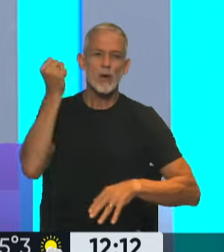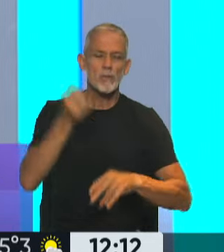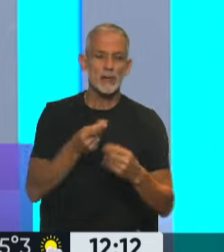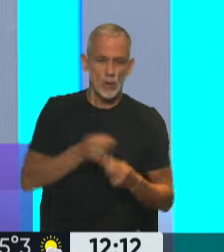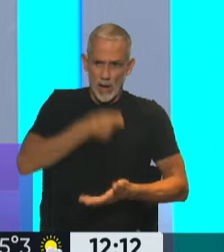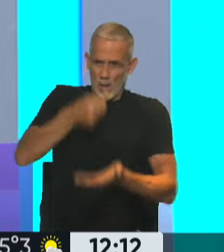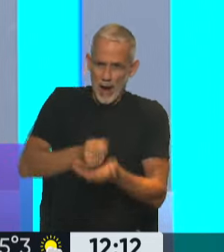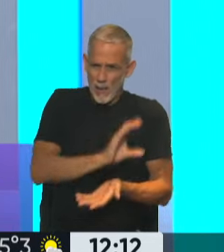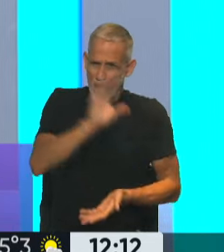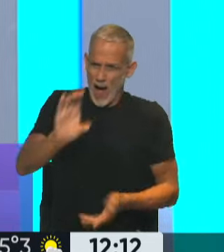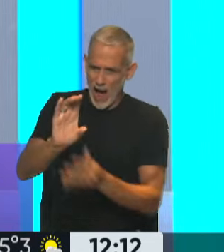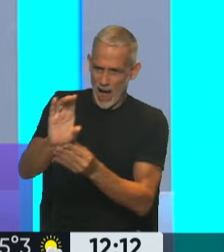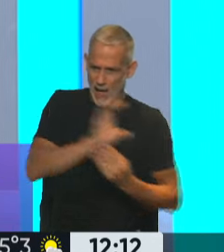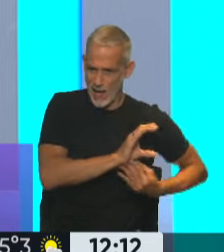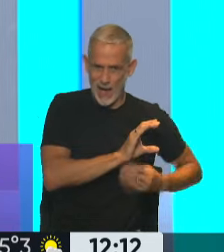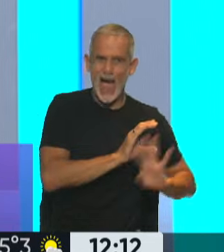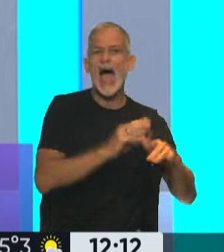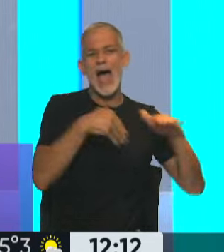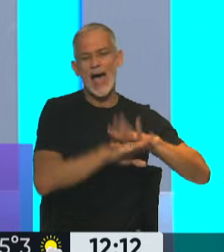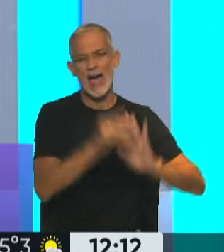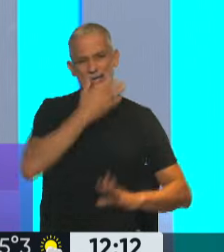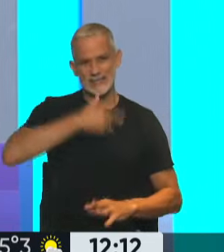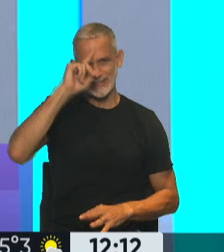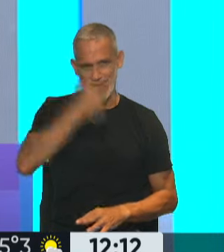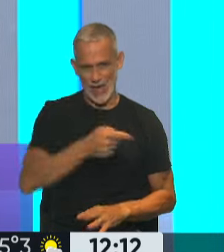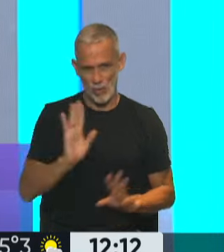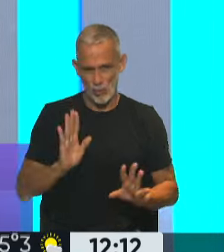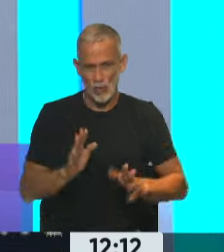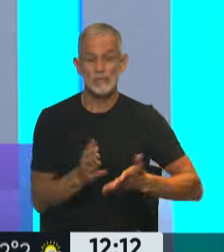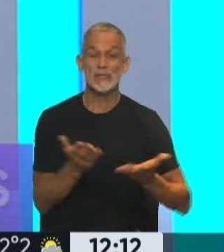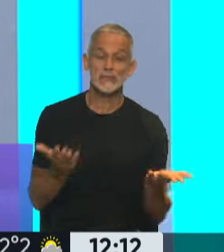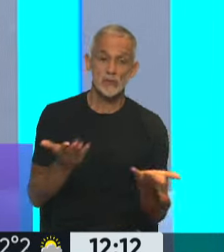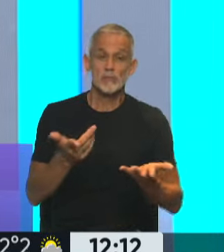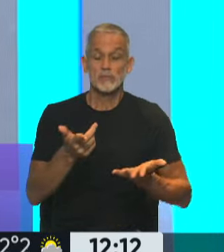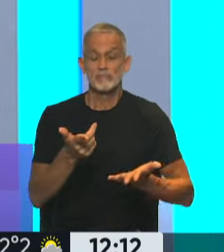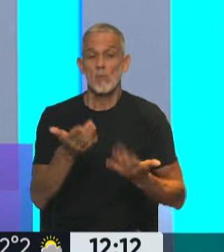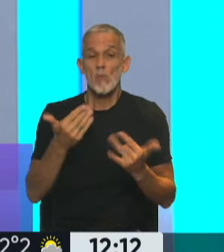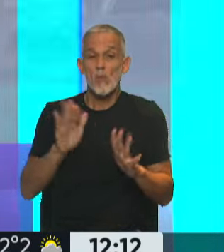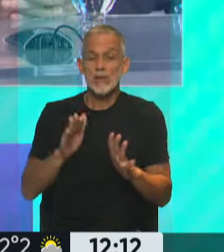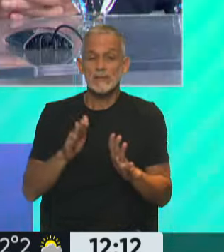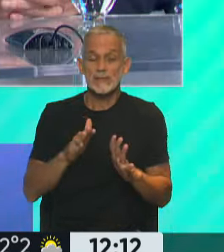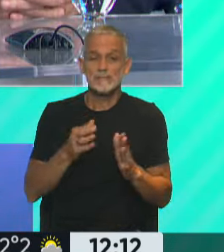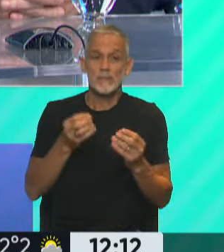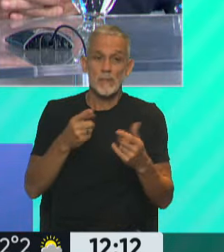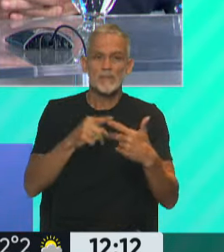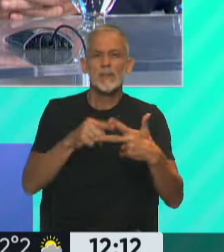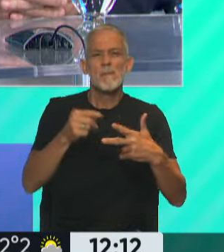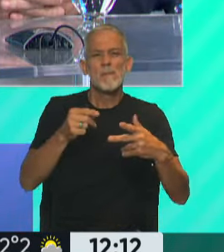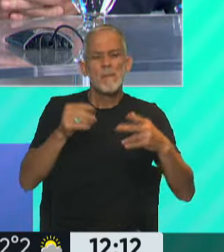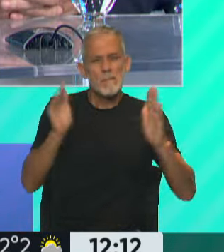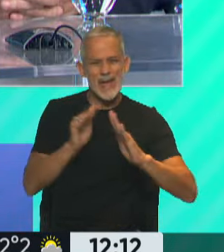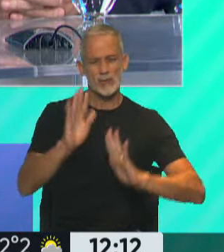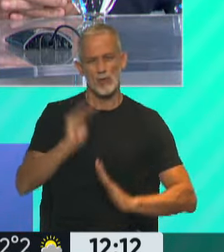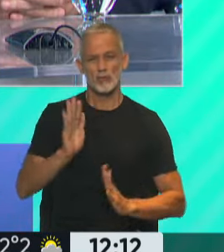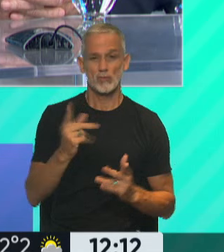estaba pagando de subsidios, podría ser menos, a lo mejor, ávido en eso de recaudar,